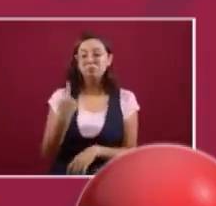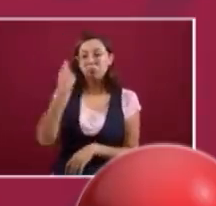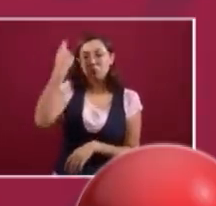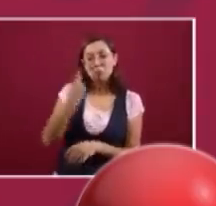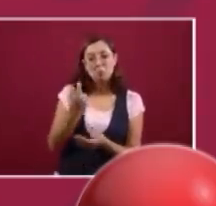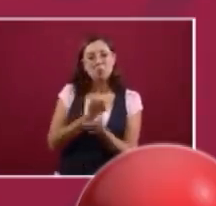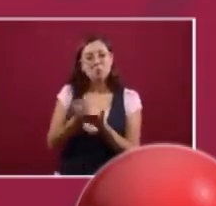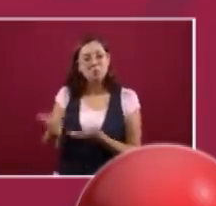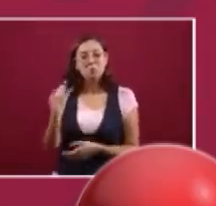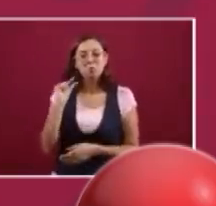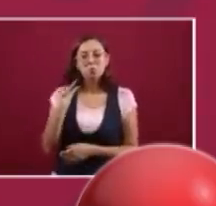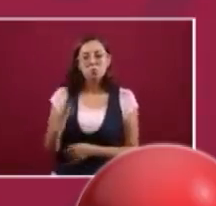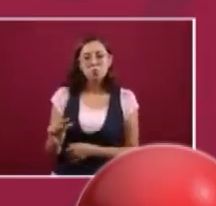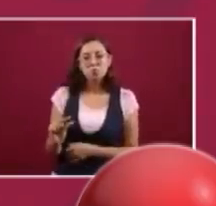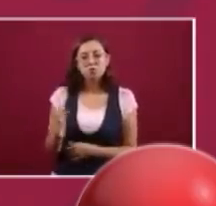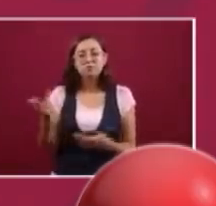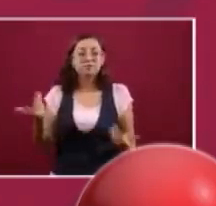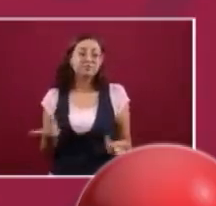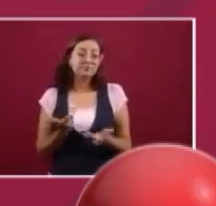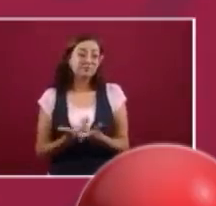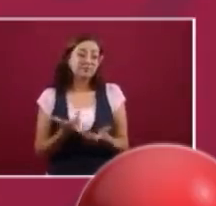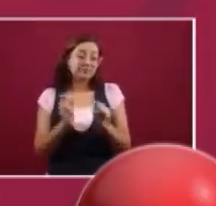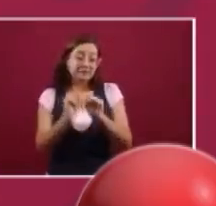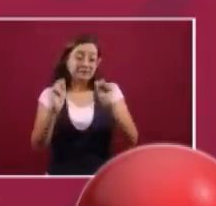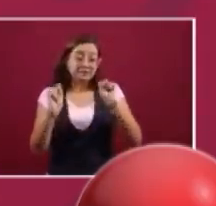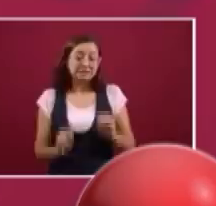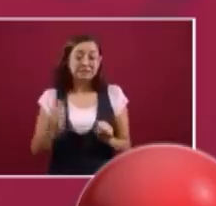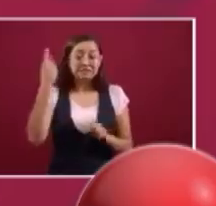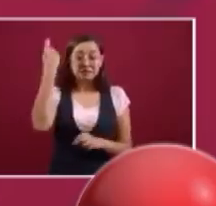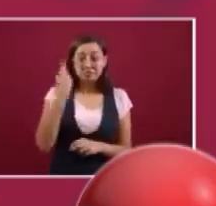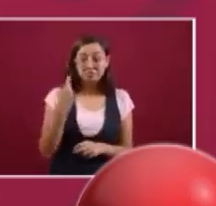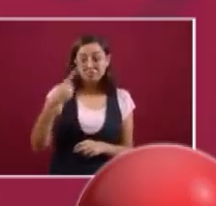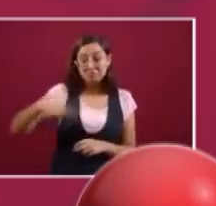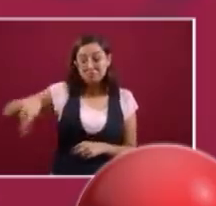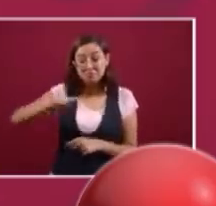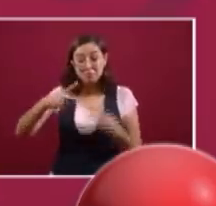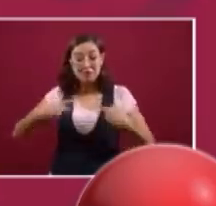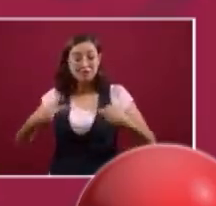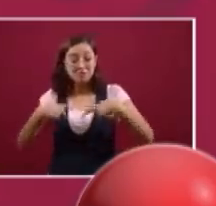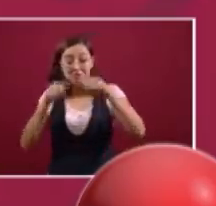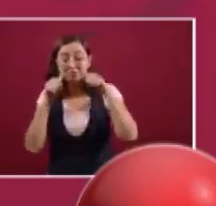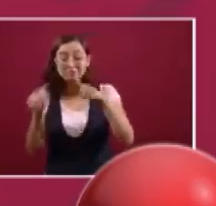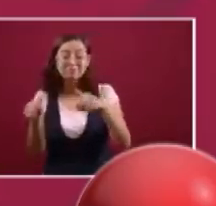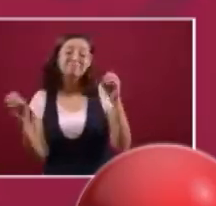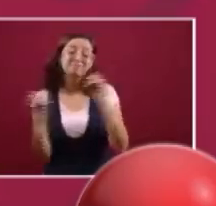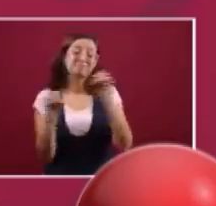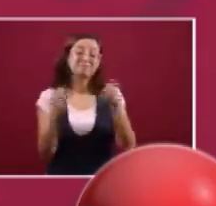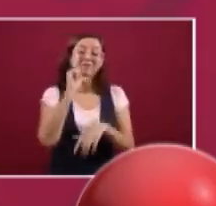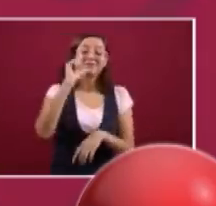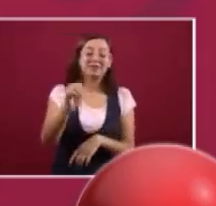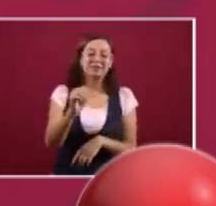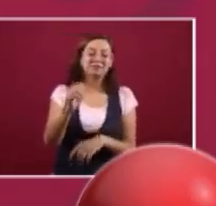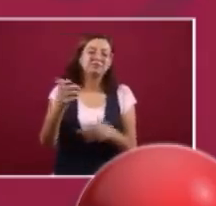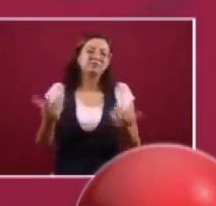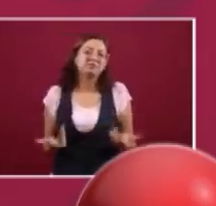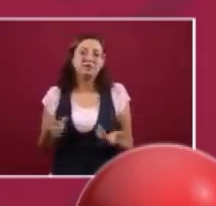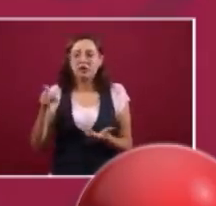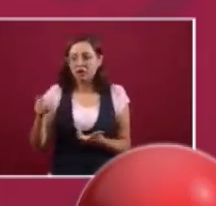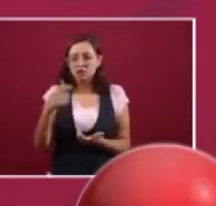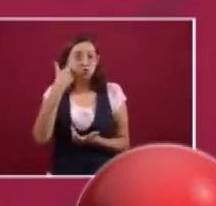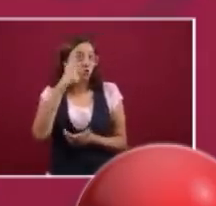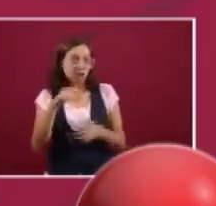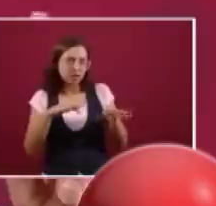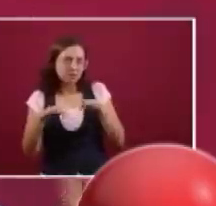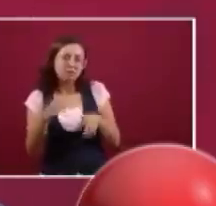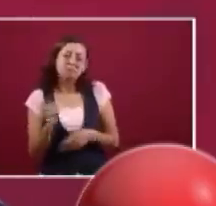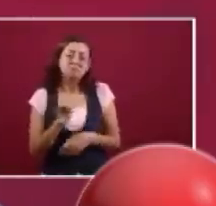pensión baja. Y como los sistemas de pensiones no están atendiendo a esos tipos de trabajadores, no porque no quisieran trabajar en un empleo formal,